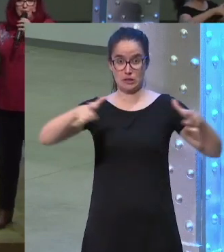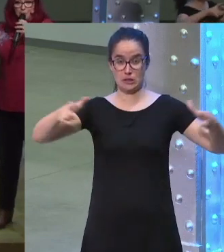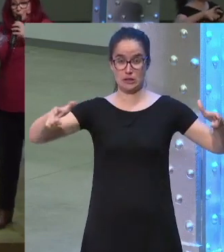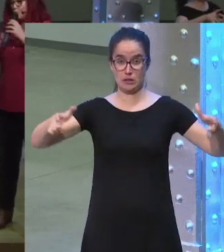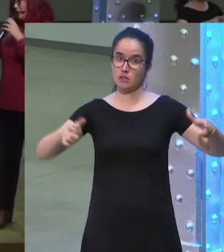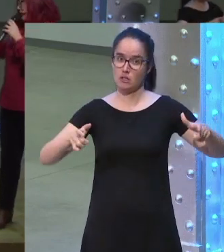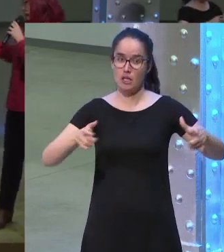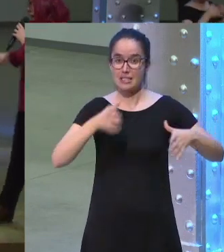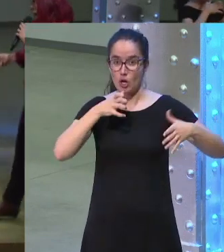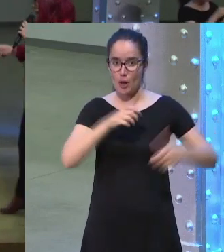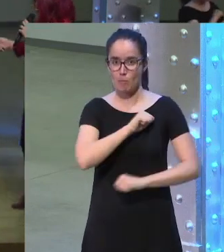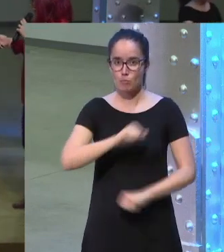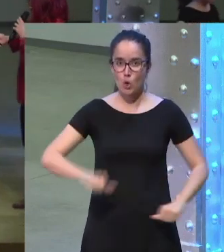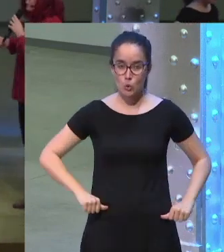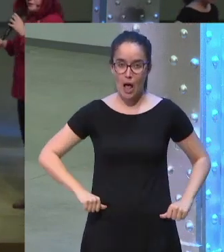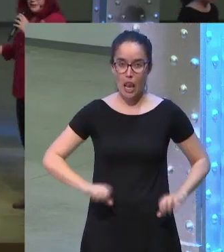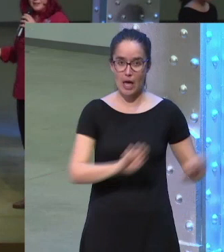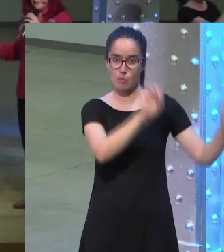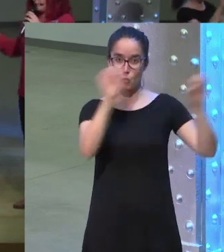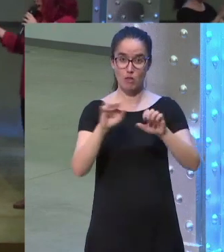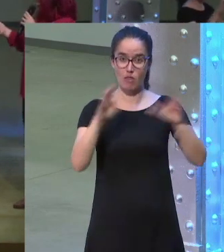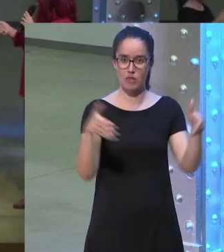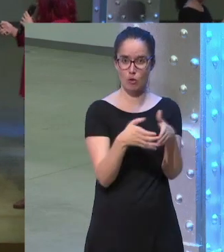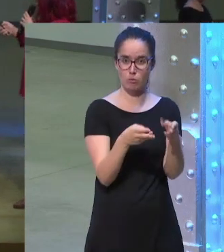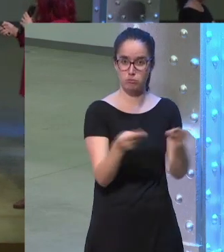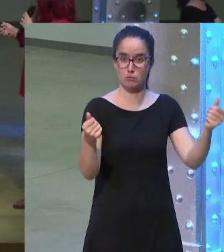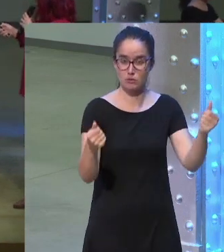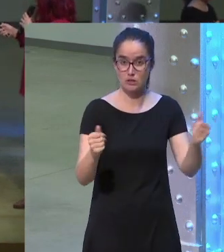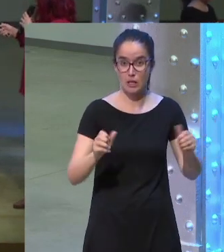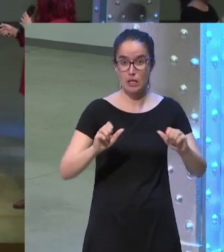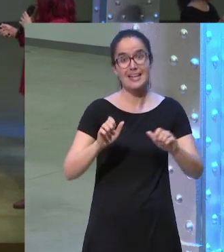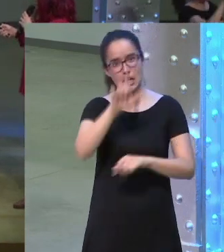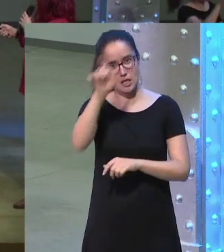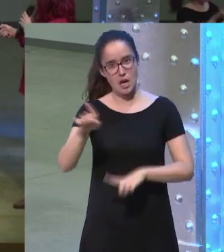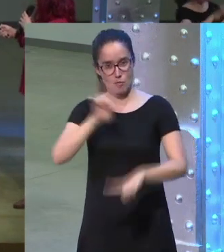de hecho ya está en Portugal, que se ha perdido la inmunidad de grupo y ya tienen problemas en Italia.